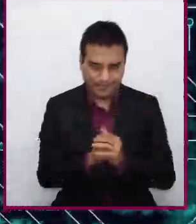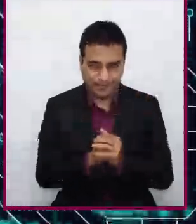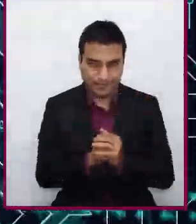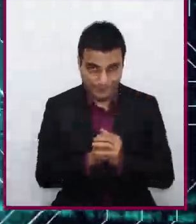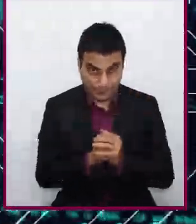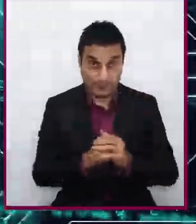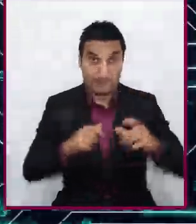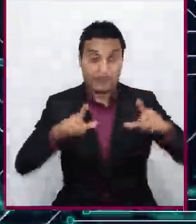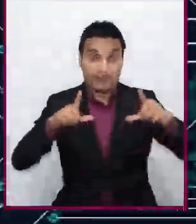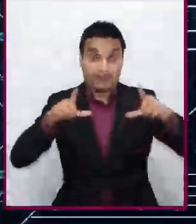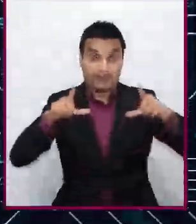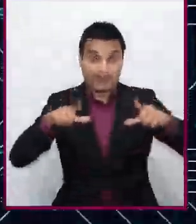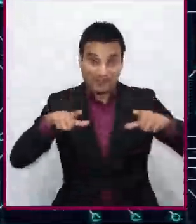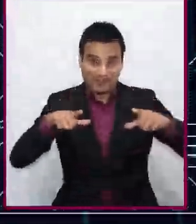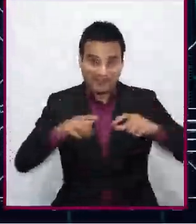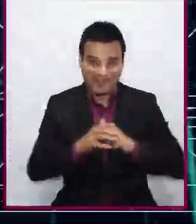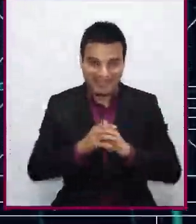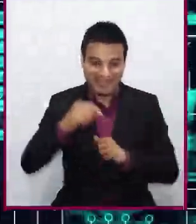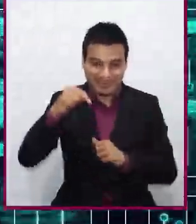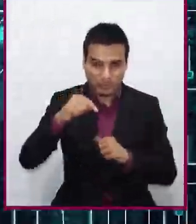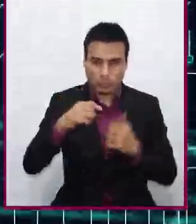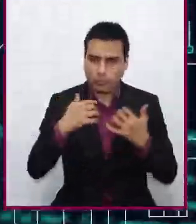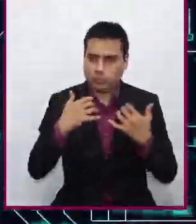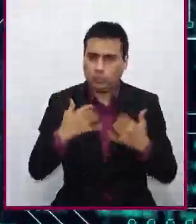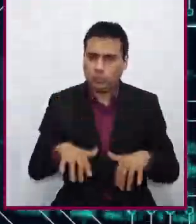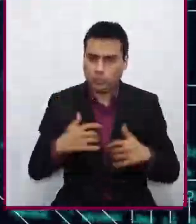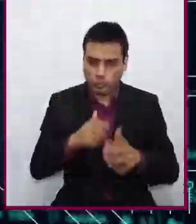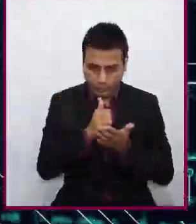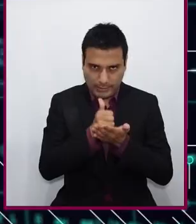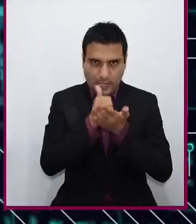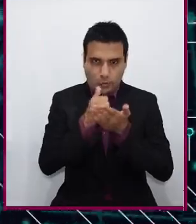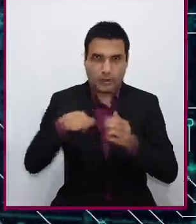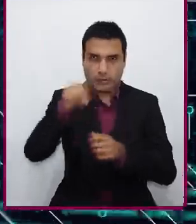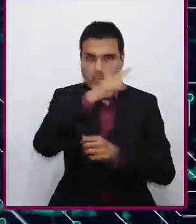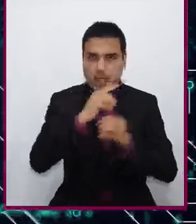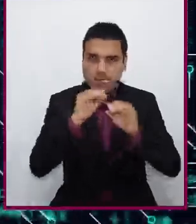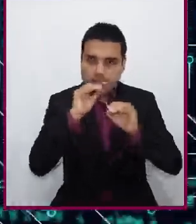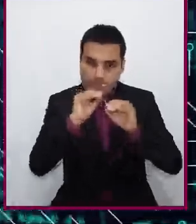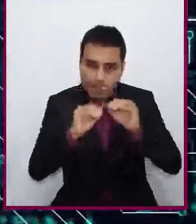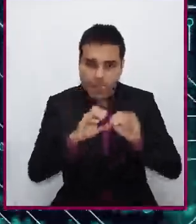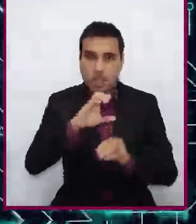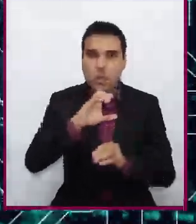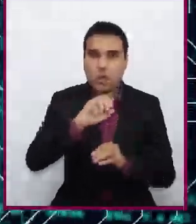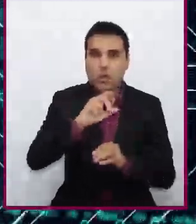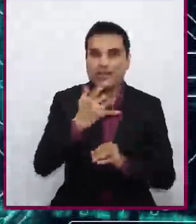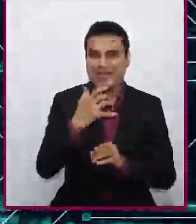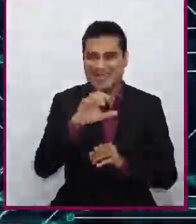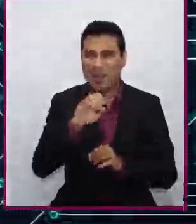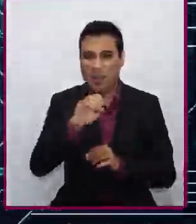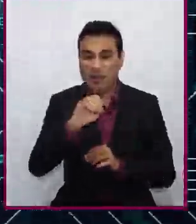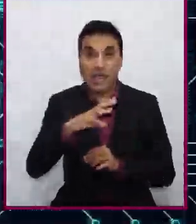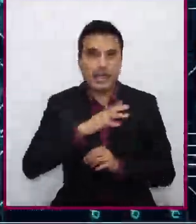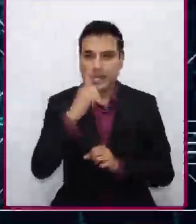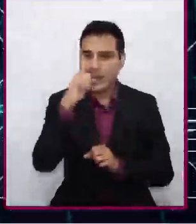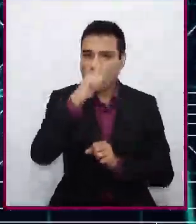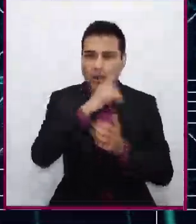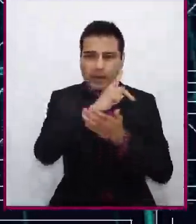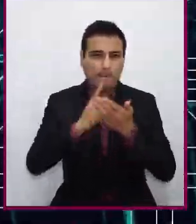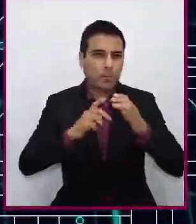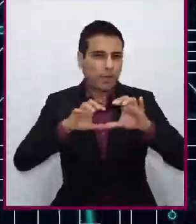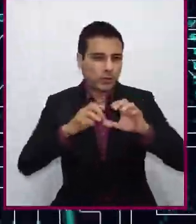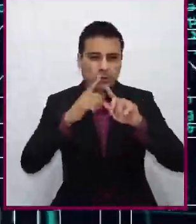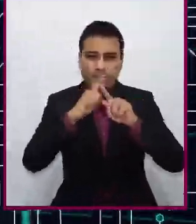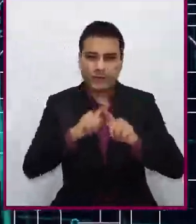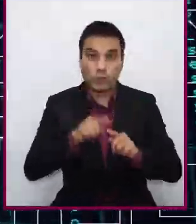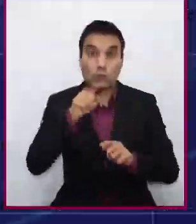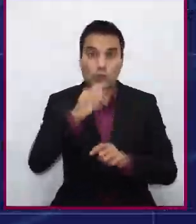2006 codding ground es un entorno de codificación en línea muy poderoso proporciona casi todos los